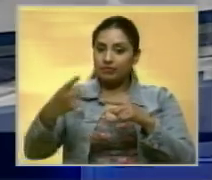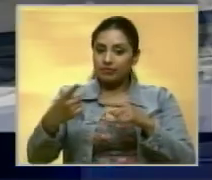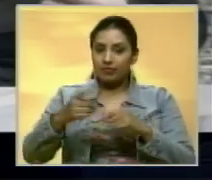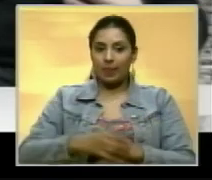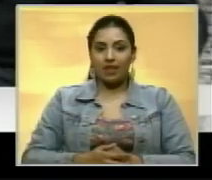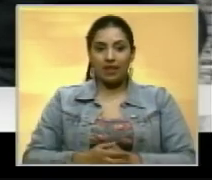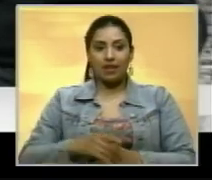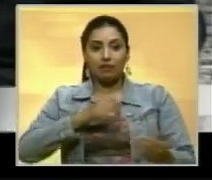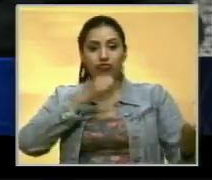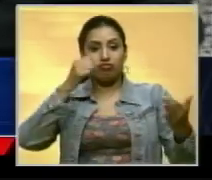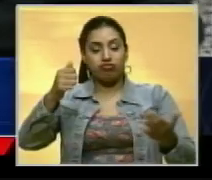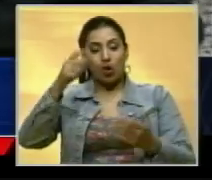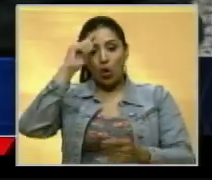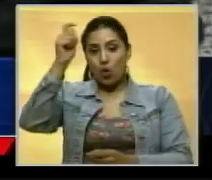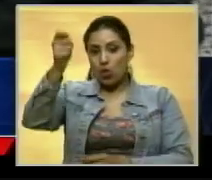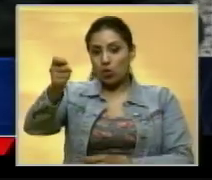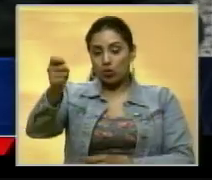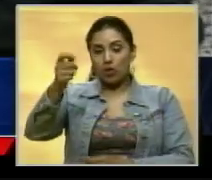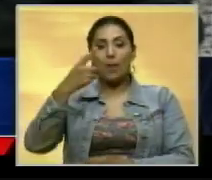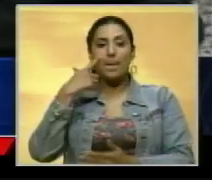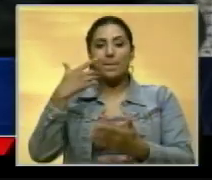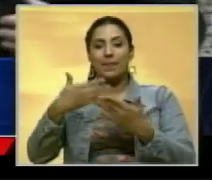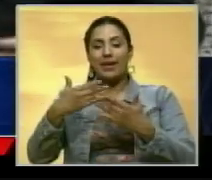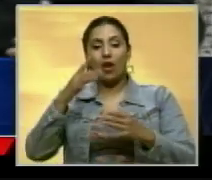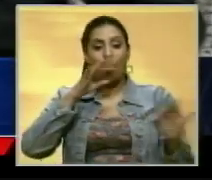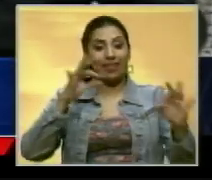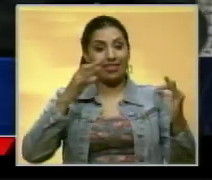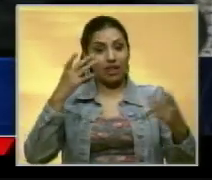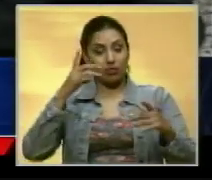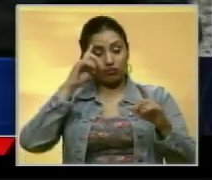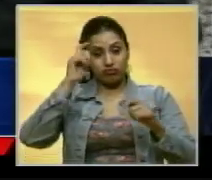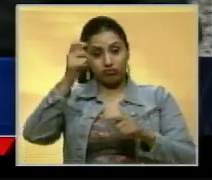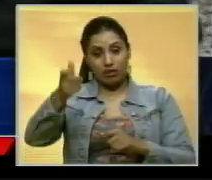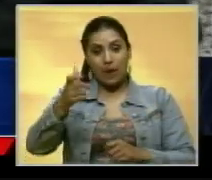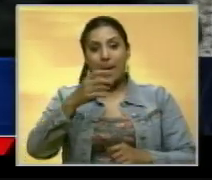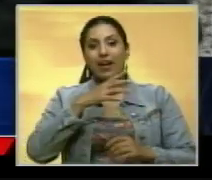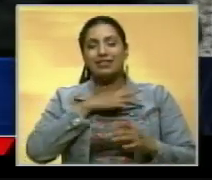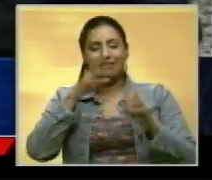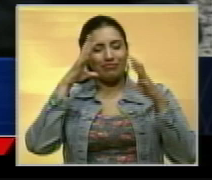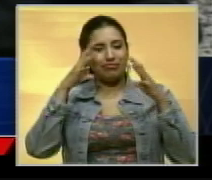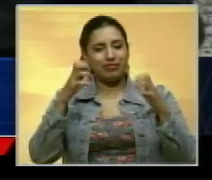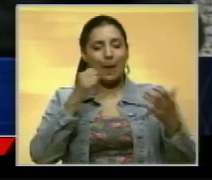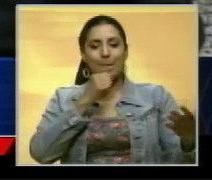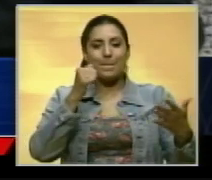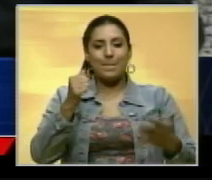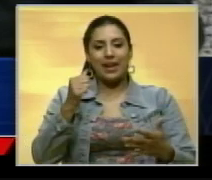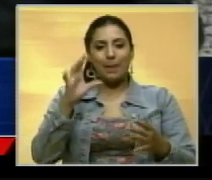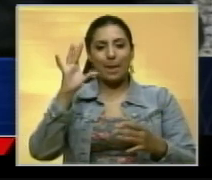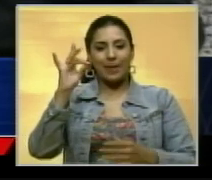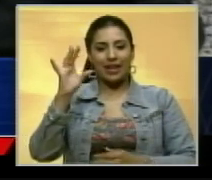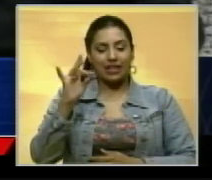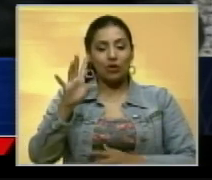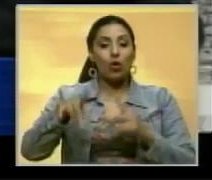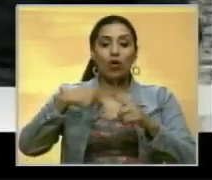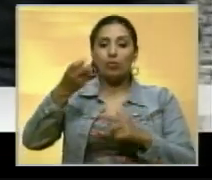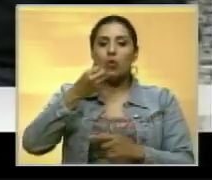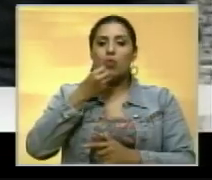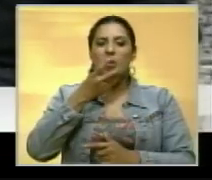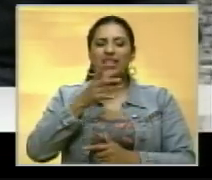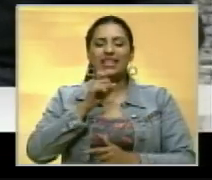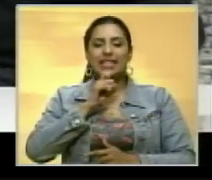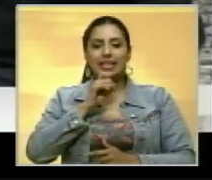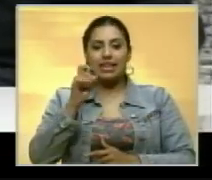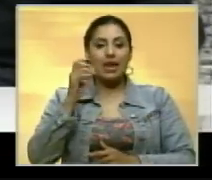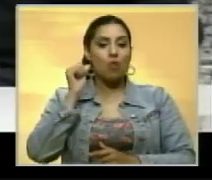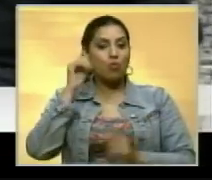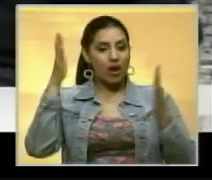regreso, galardón de honor. Veremos qué actor será reconocido por su versatilidad en los premios Platino. Los detalles al regreso